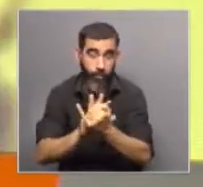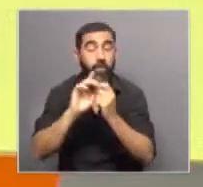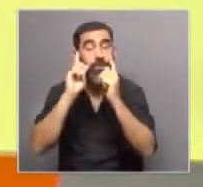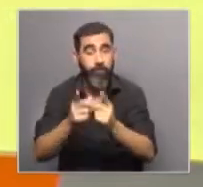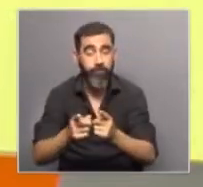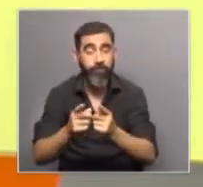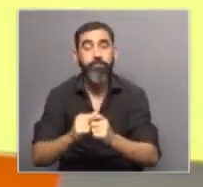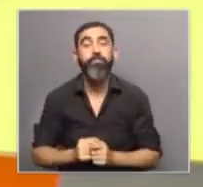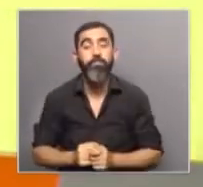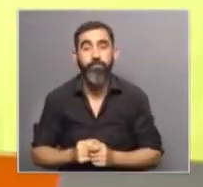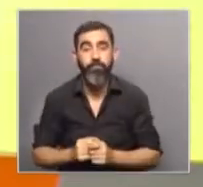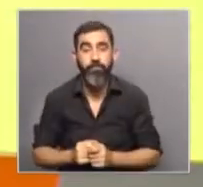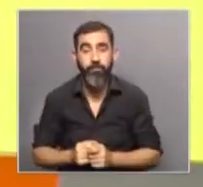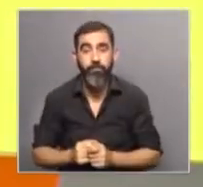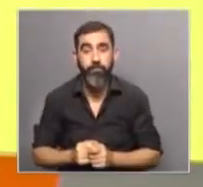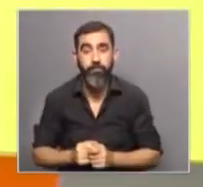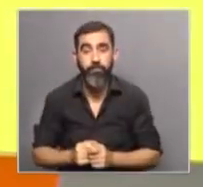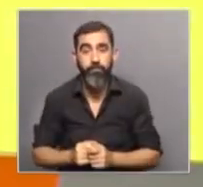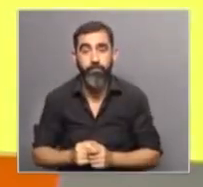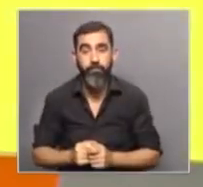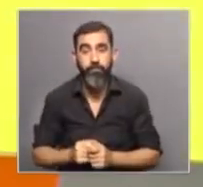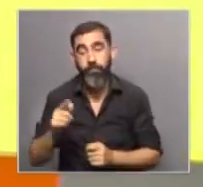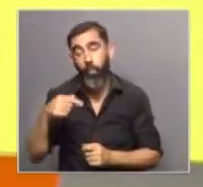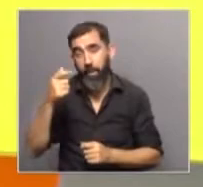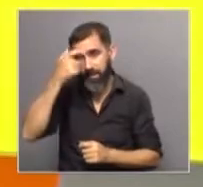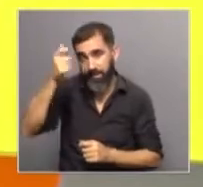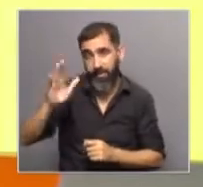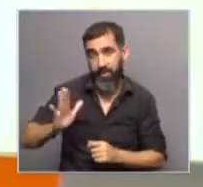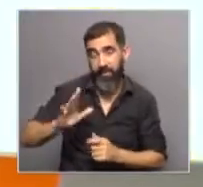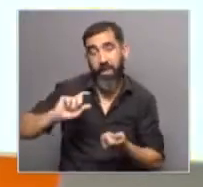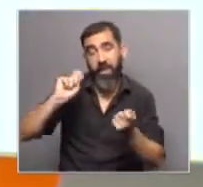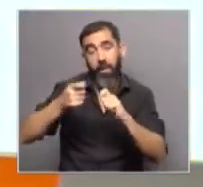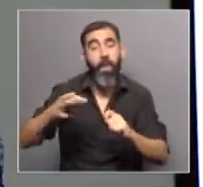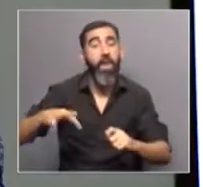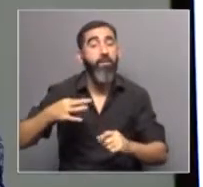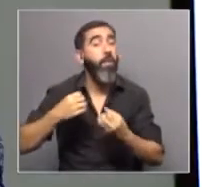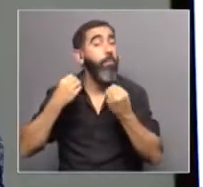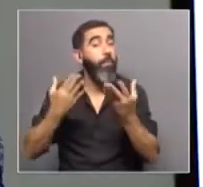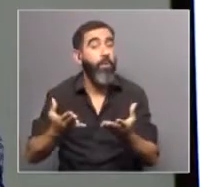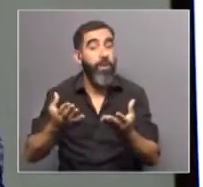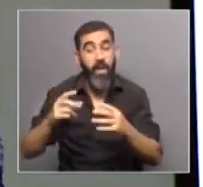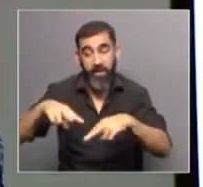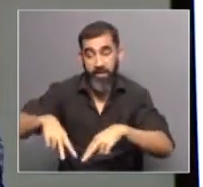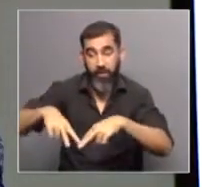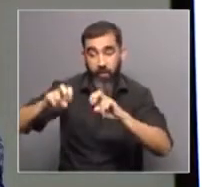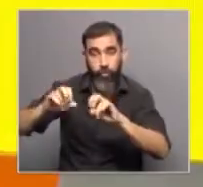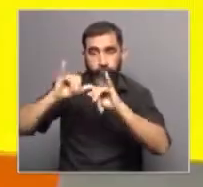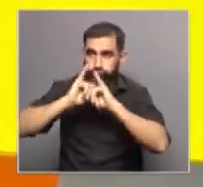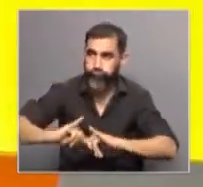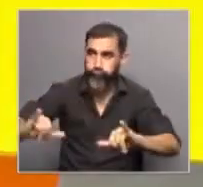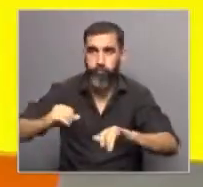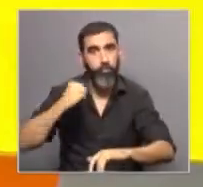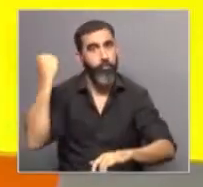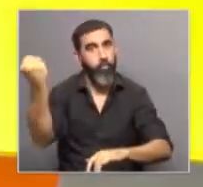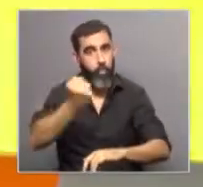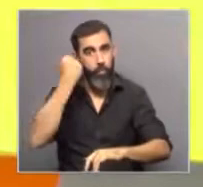también en el caso de otra científica que le cambió la vida porque, bueno, sus investigaciones salieron en medios muy